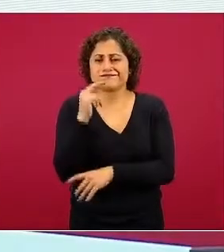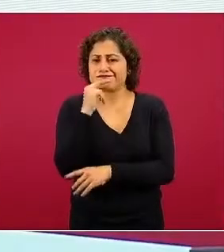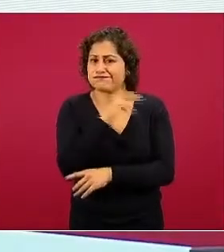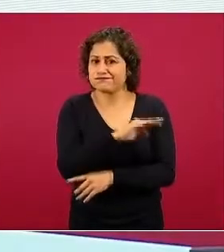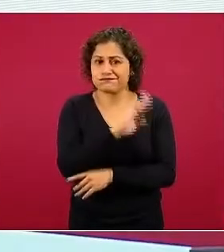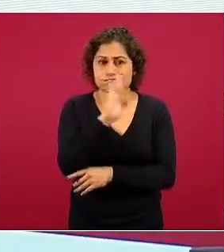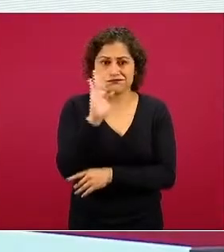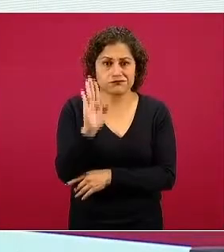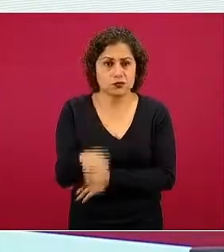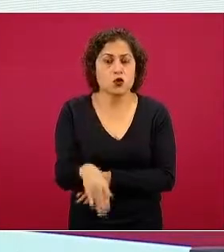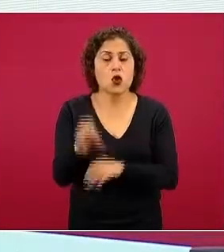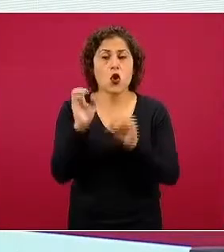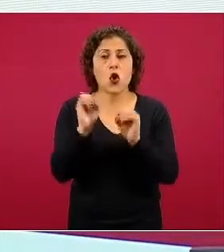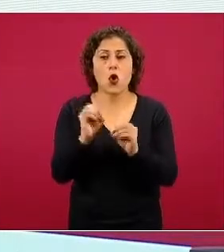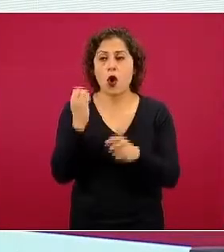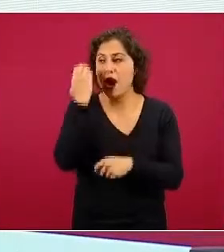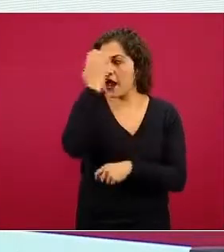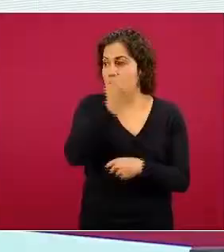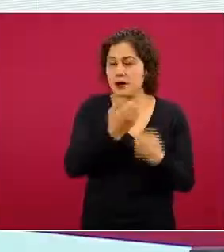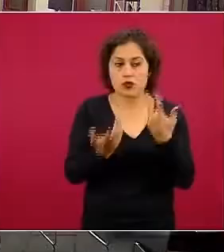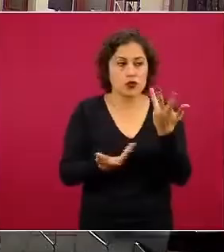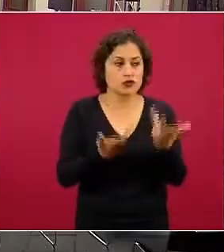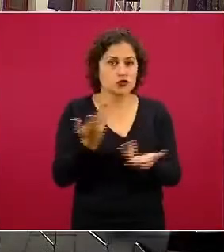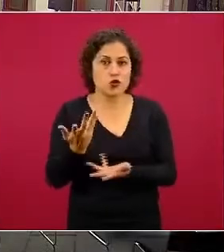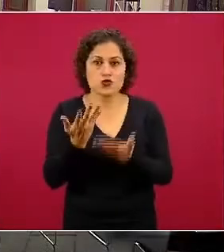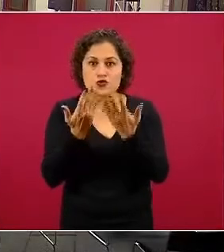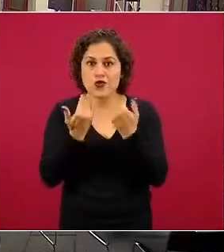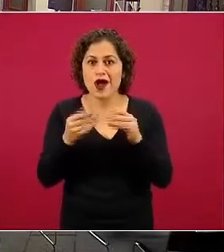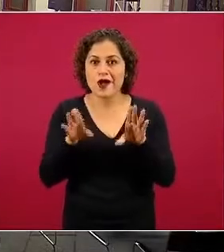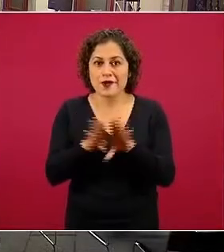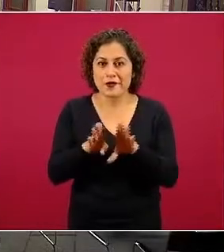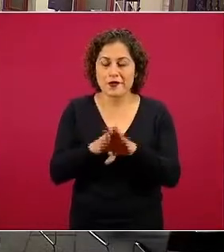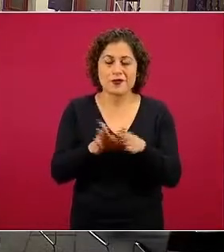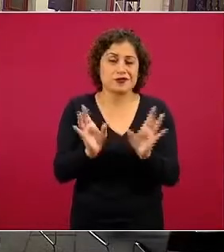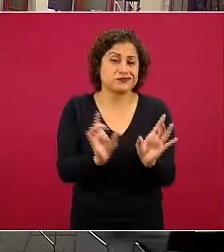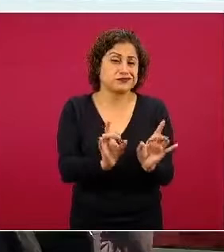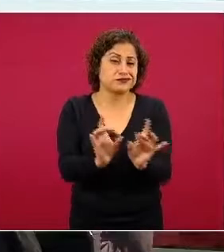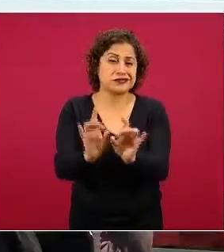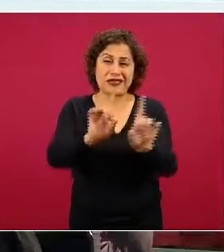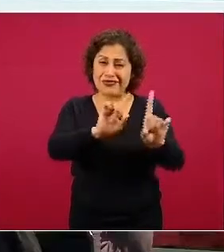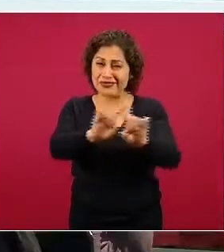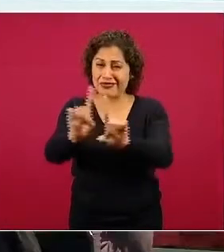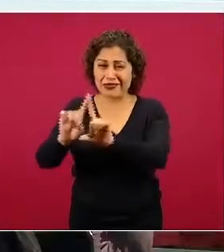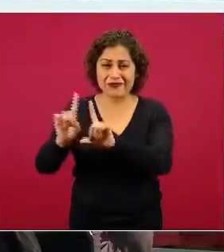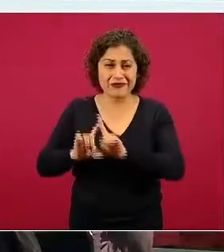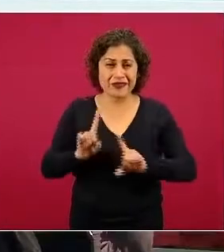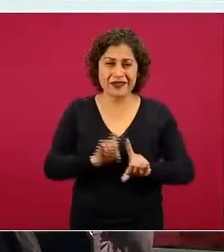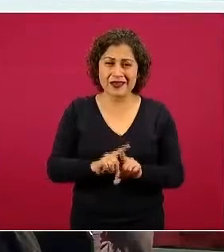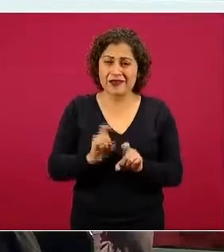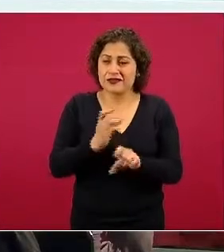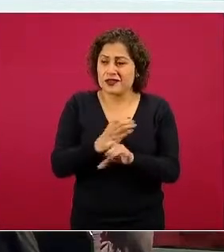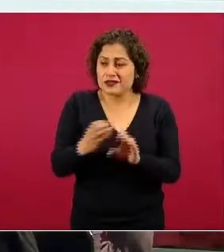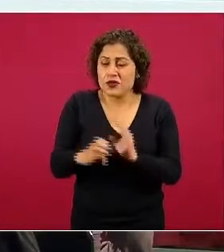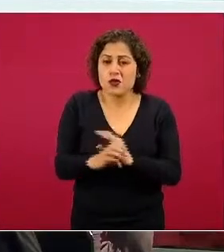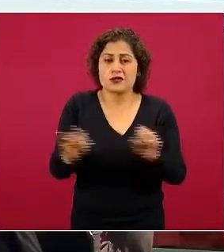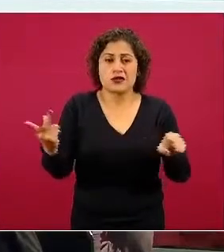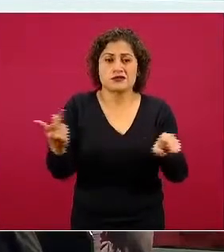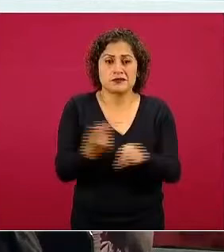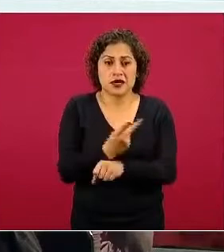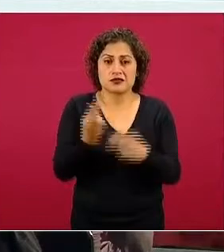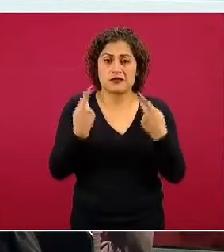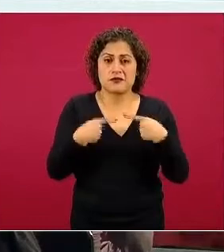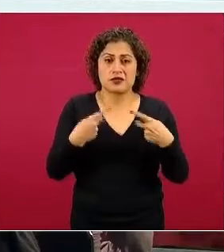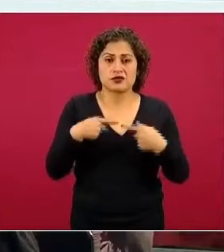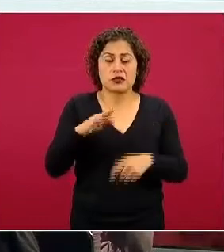no había un insumo en ese momento. Hay múltiples probabilidades por las cuales a una persona con gravedad, que en